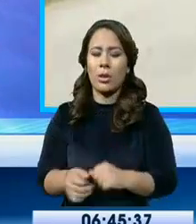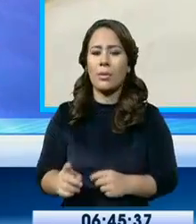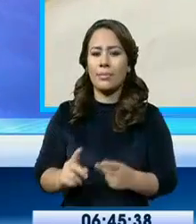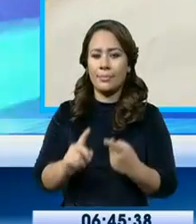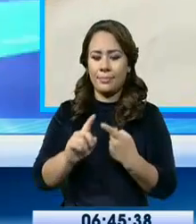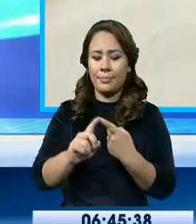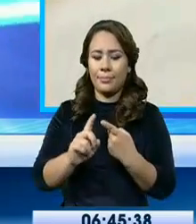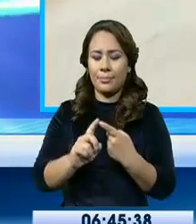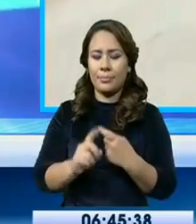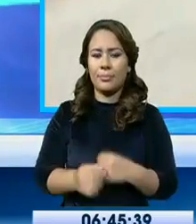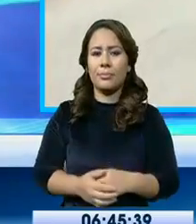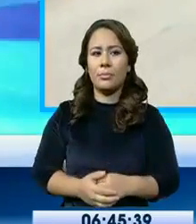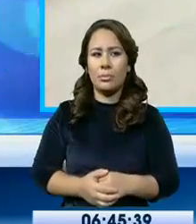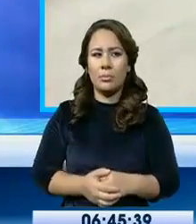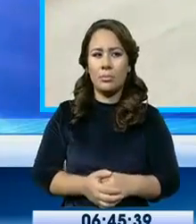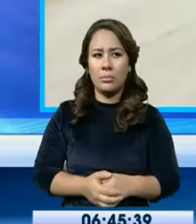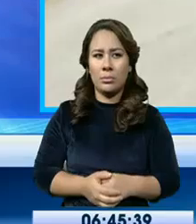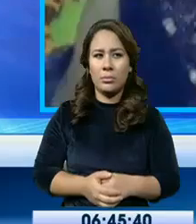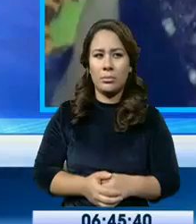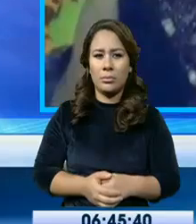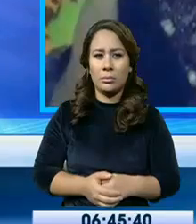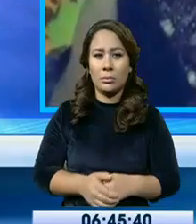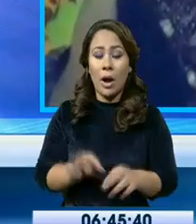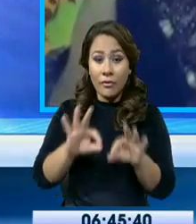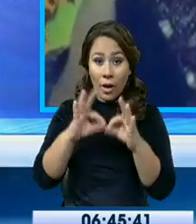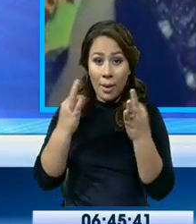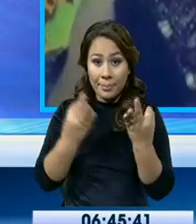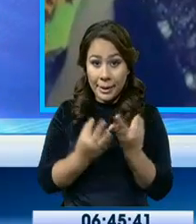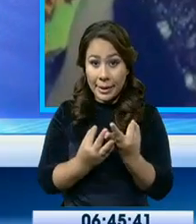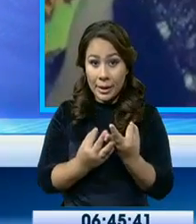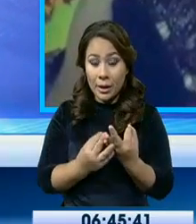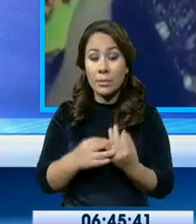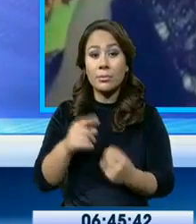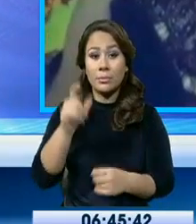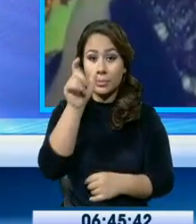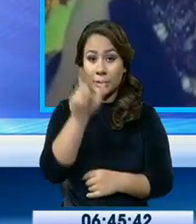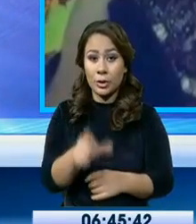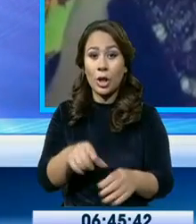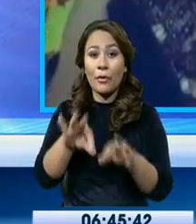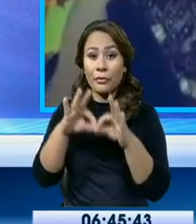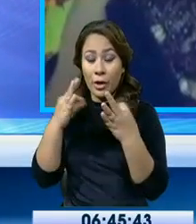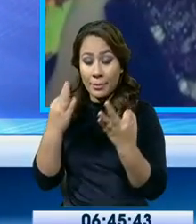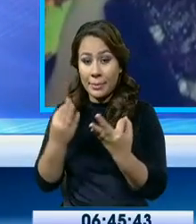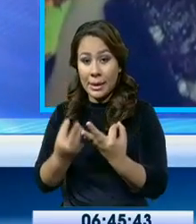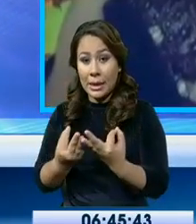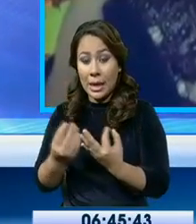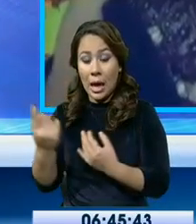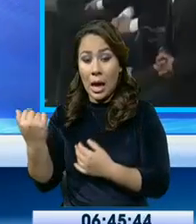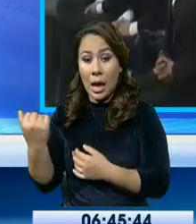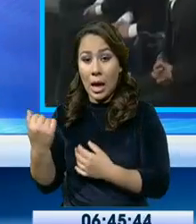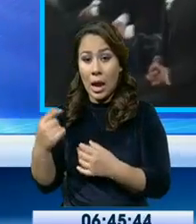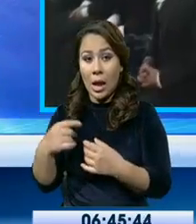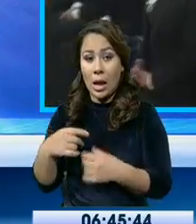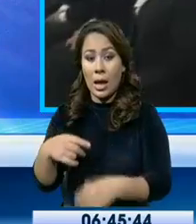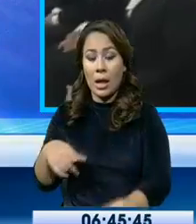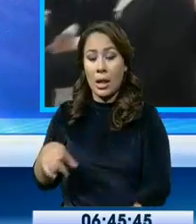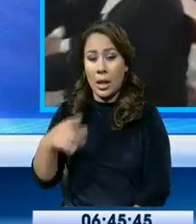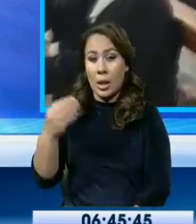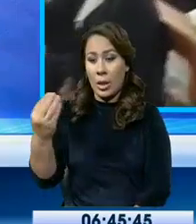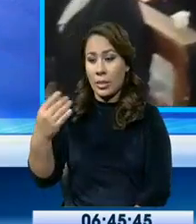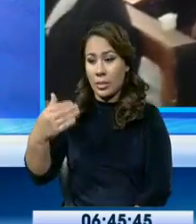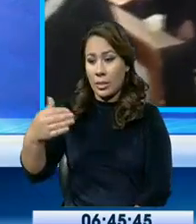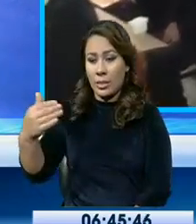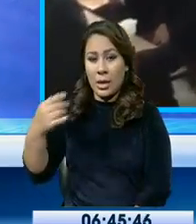lo descartes, ¿se trataría de un familiar, de algún allegado a los padres de la víctima, el que estaría